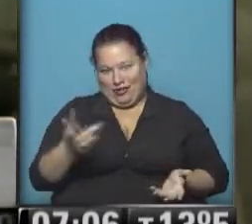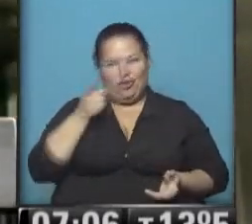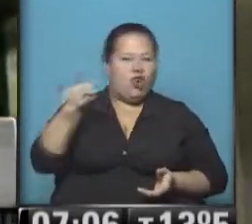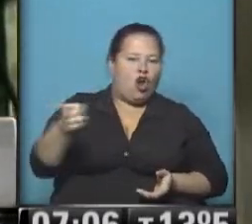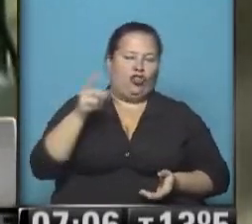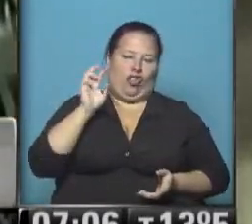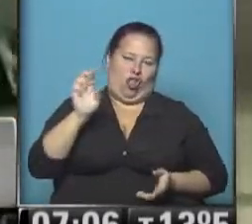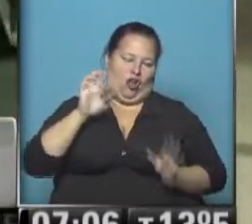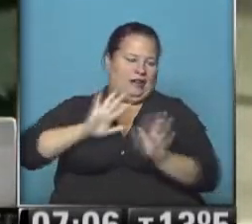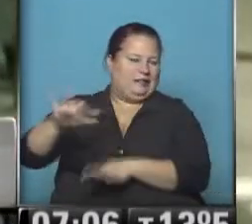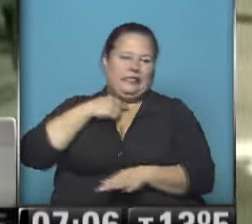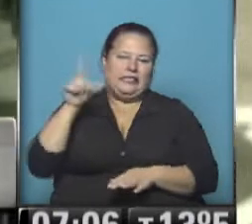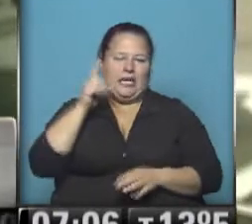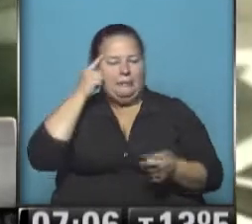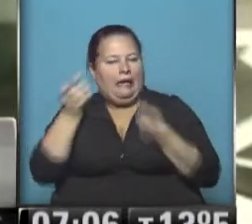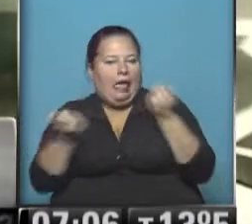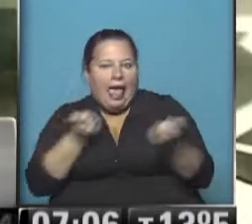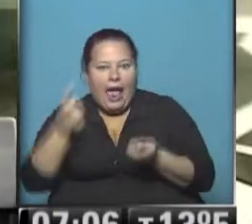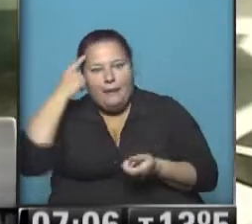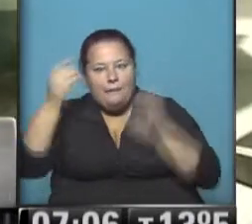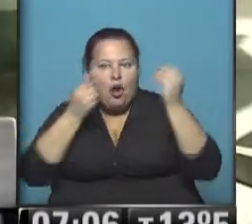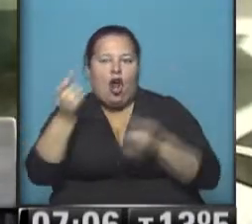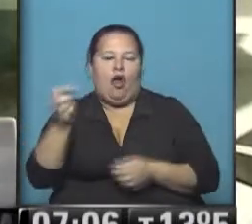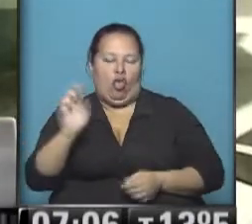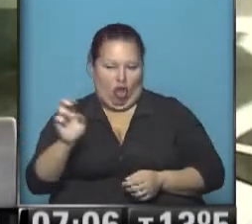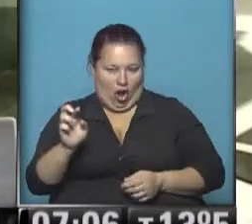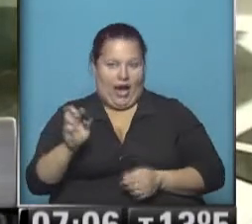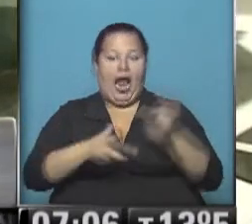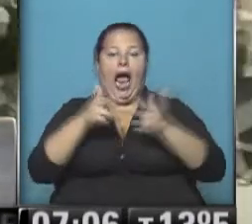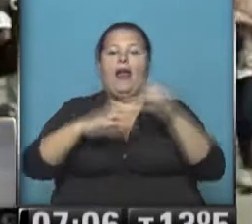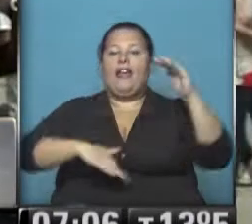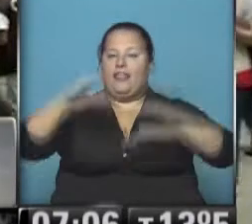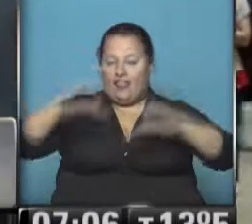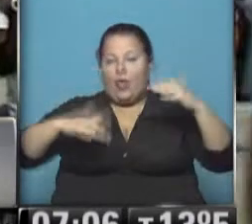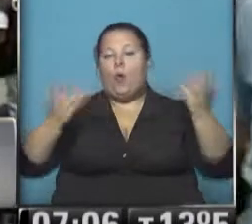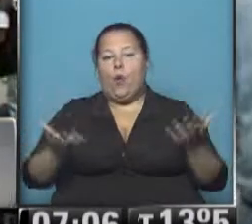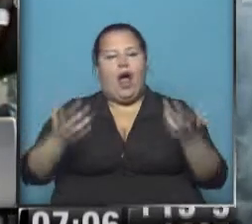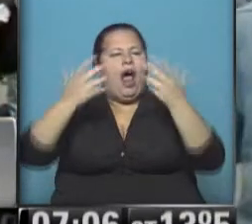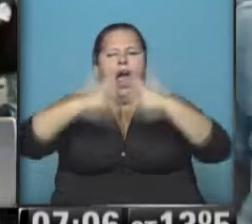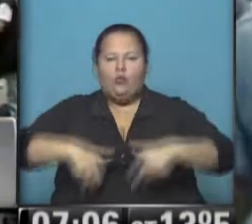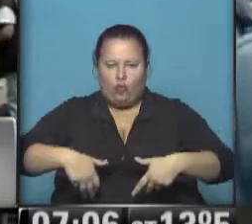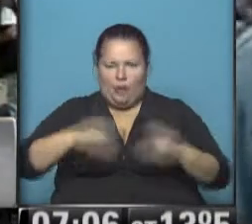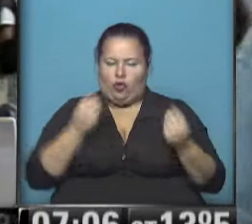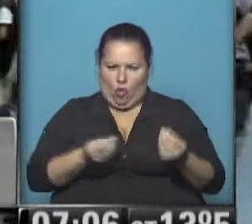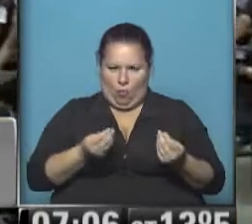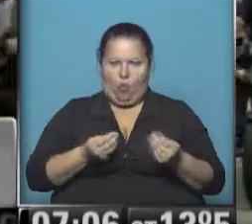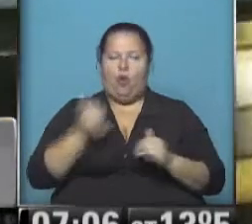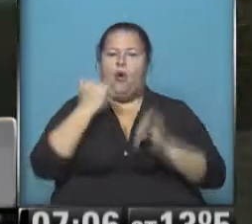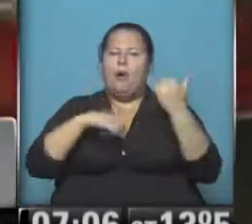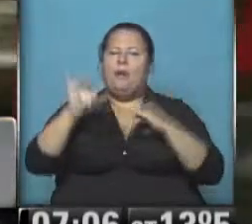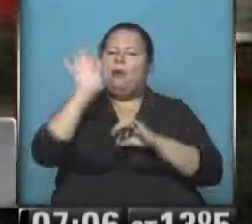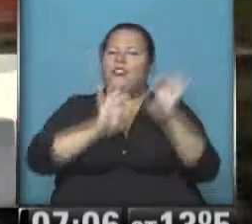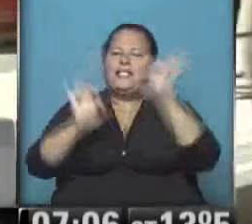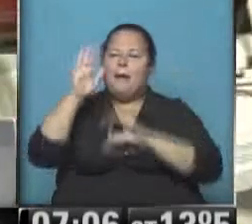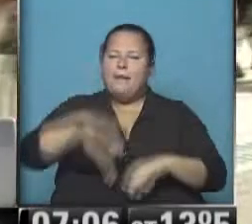y así alejarnos de la especulación de la compra en dólares. Hablabas de las variaciones. Bueno, automáticamente va a estar en la tasa más baja